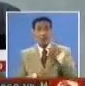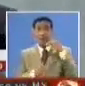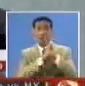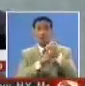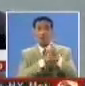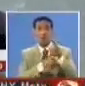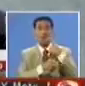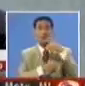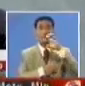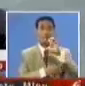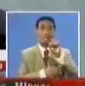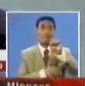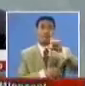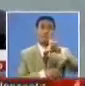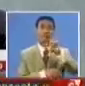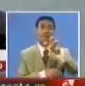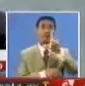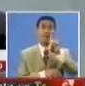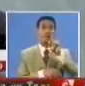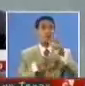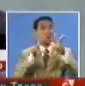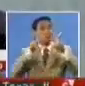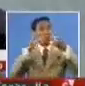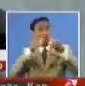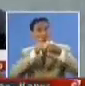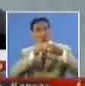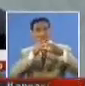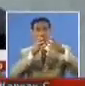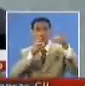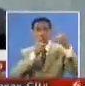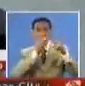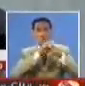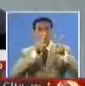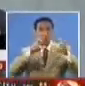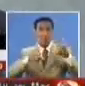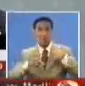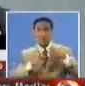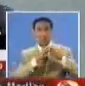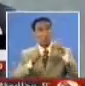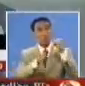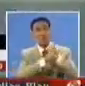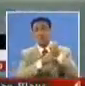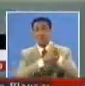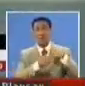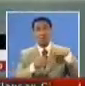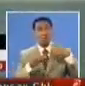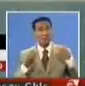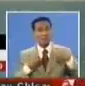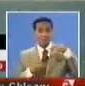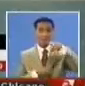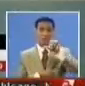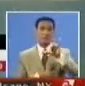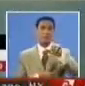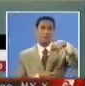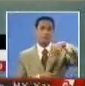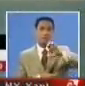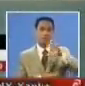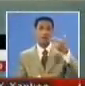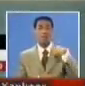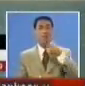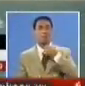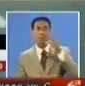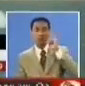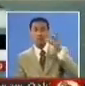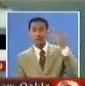de slalom, fue una cosa nueva para mí, aunque igual practiqué, bueno, toda mi vida slalom en el Yaque. Competí contra mis